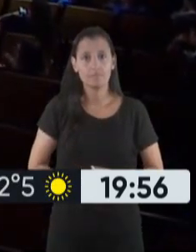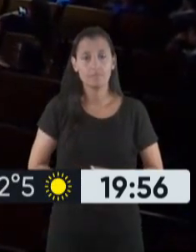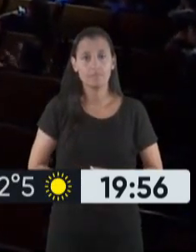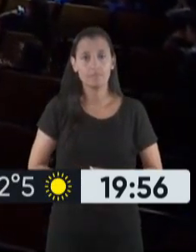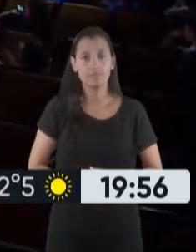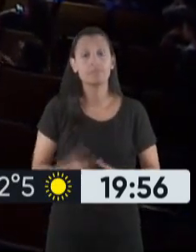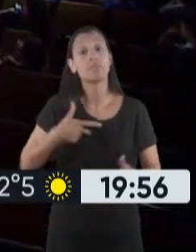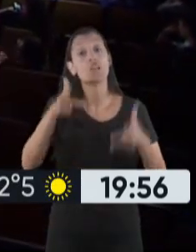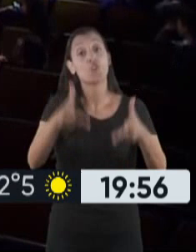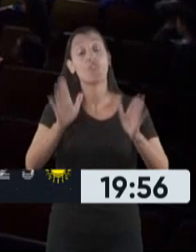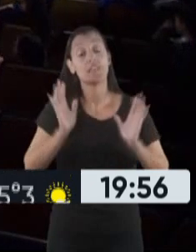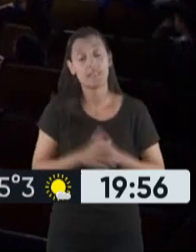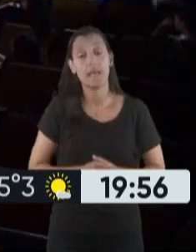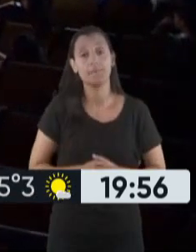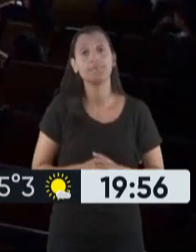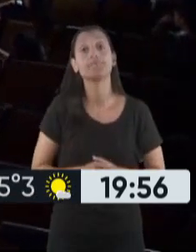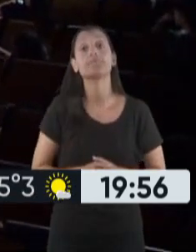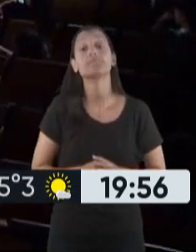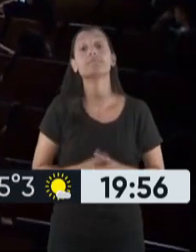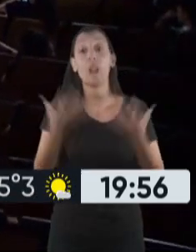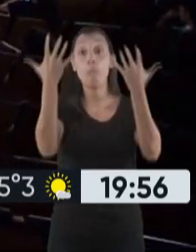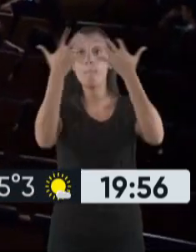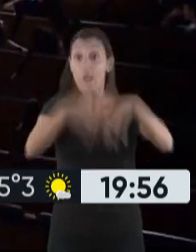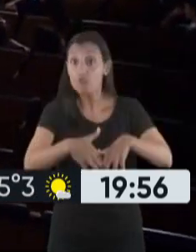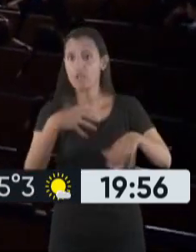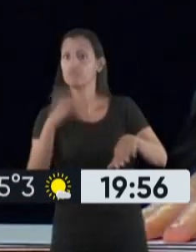yo les decía que mandamos ese proyecto